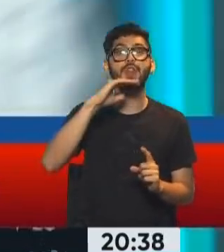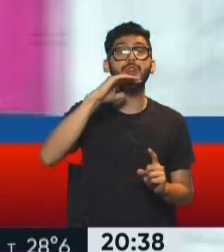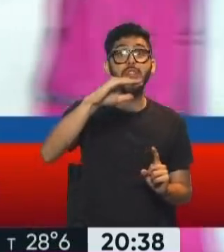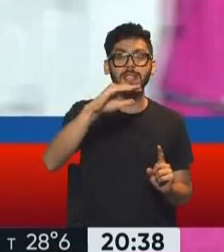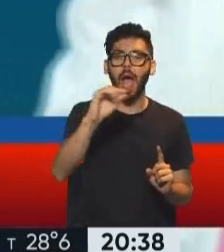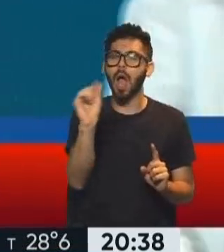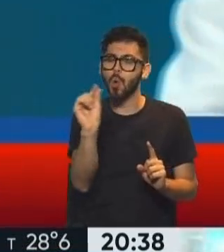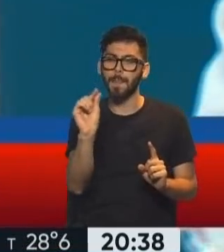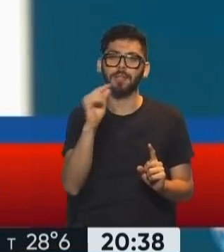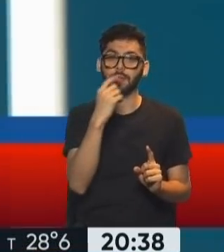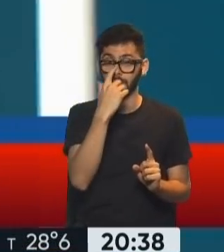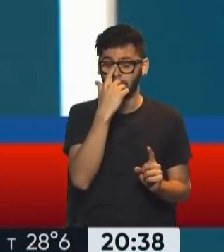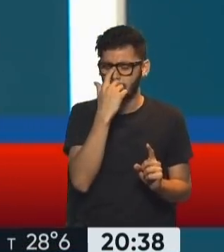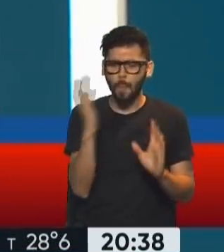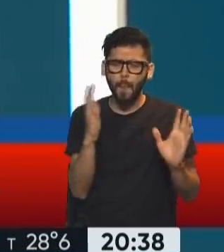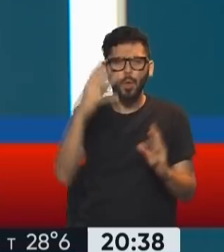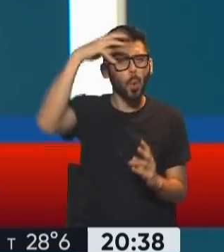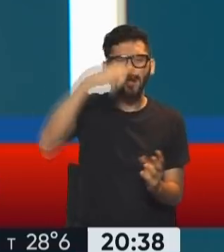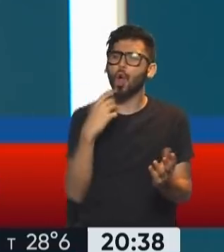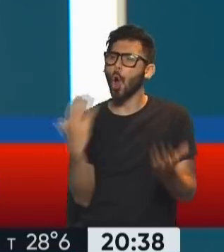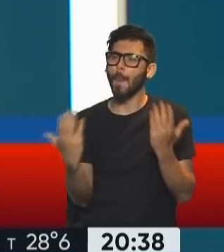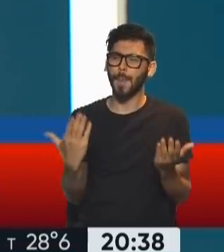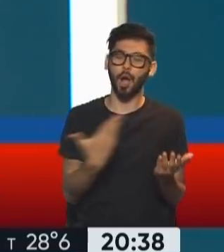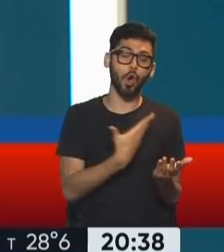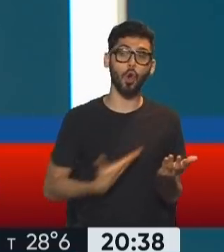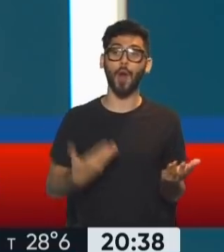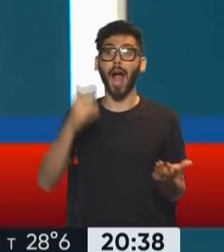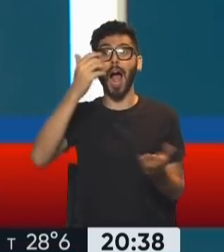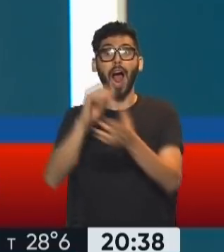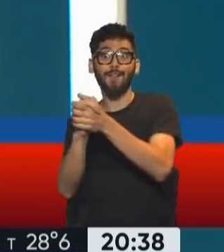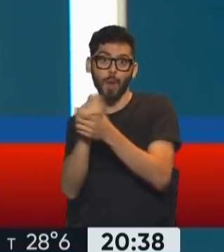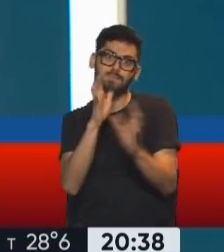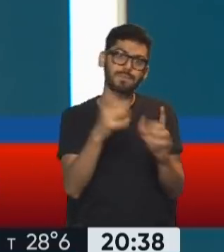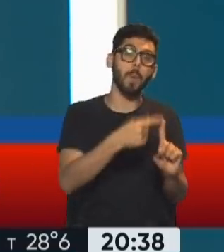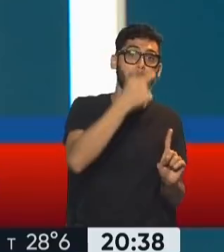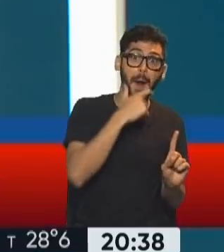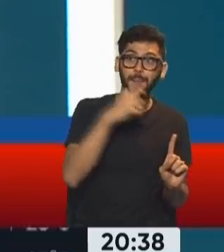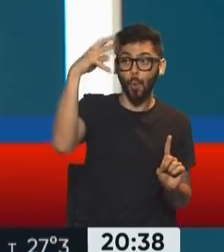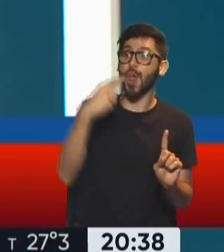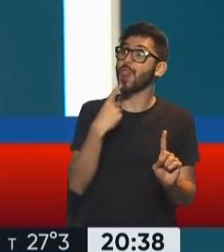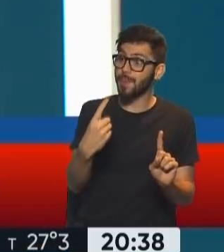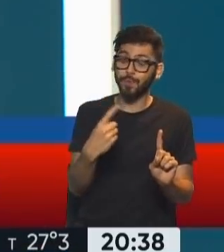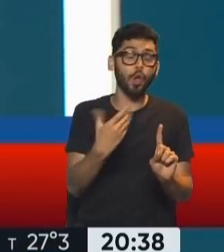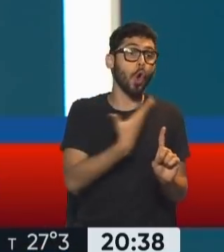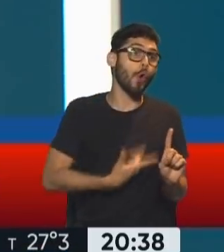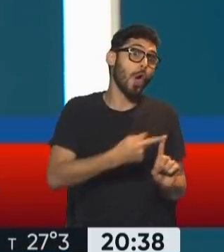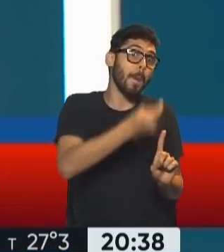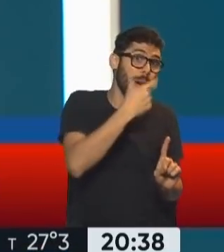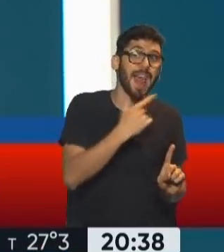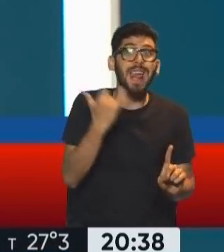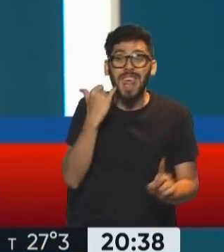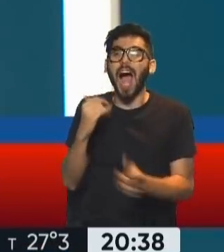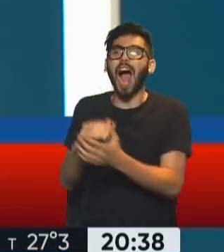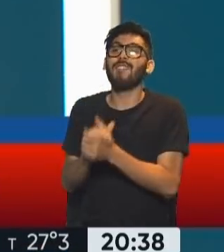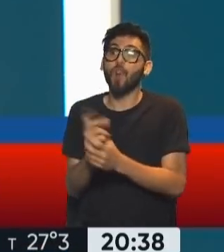algún momento, cuando hizo esta comparación con el gobierno de Raúl Alfonsín, dijo que el gobierno de Mauricio Macri y el gobierno de Raúl Alfonsín